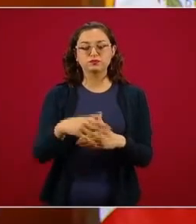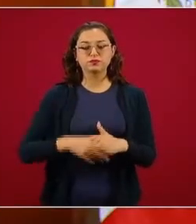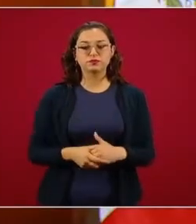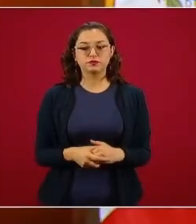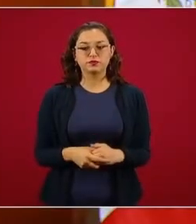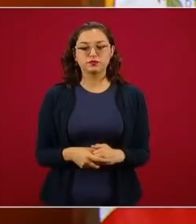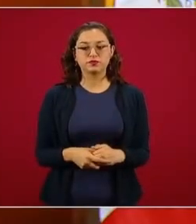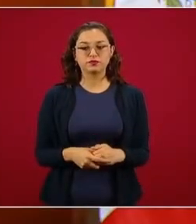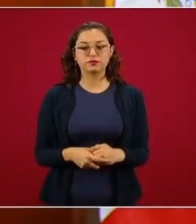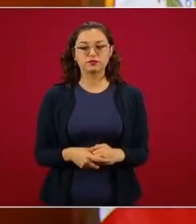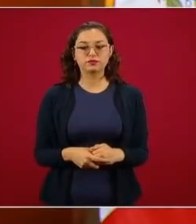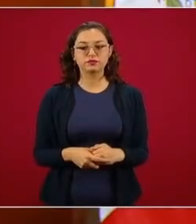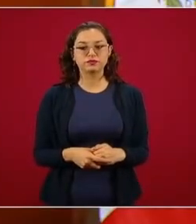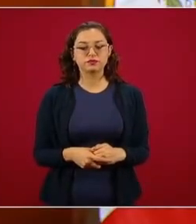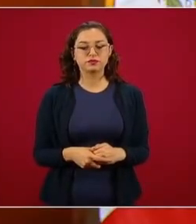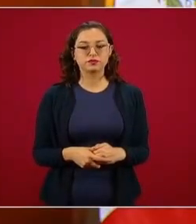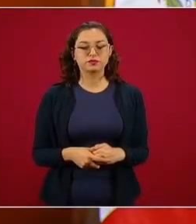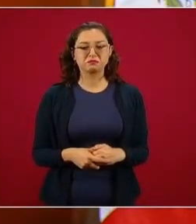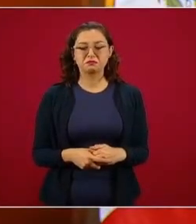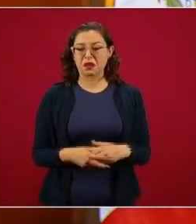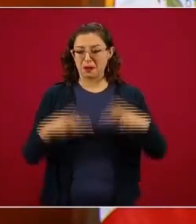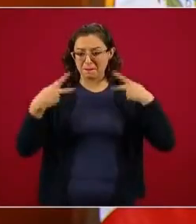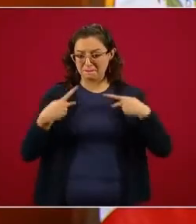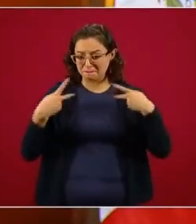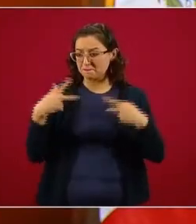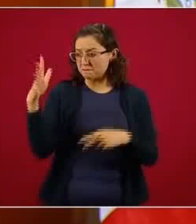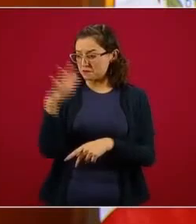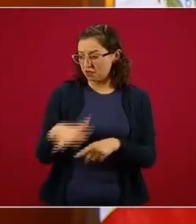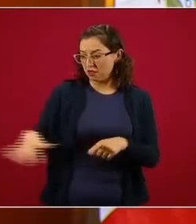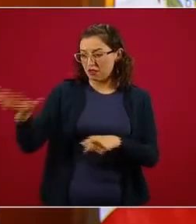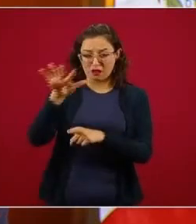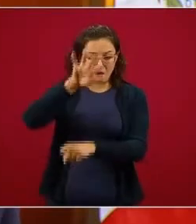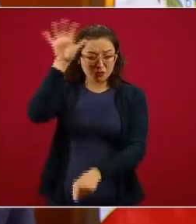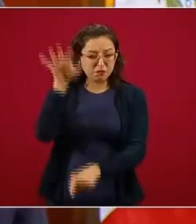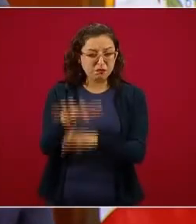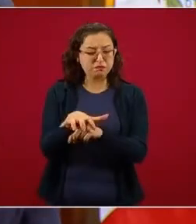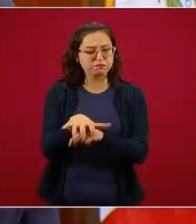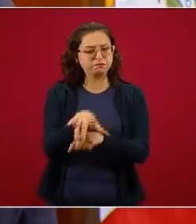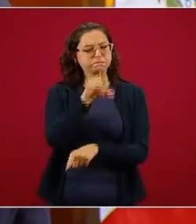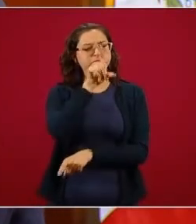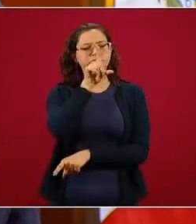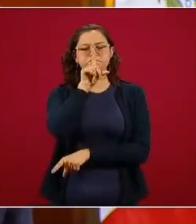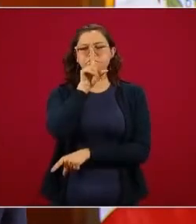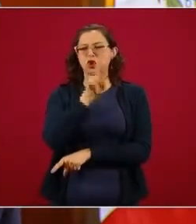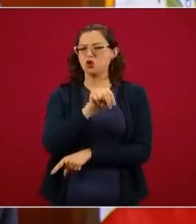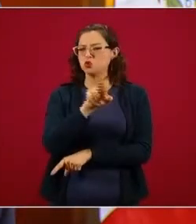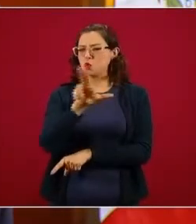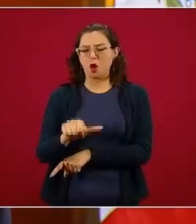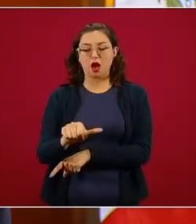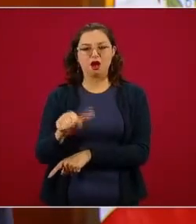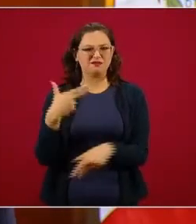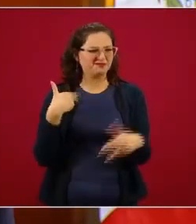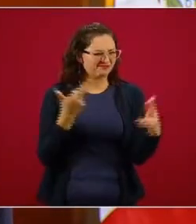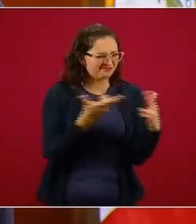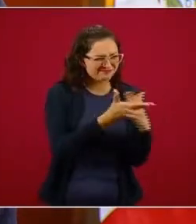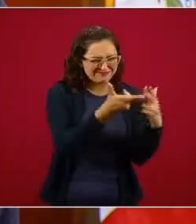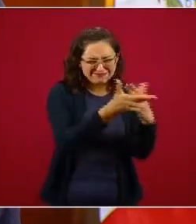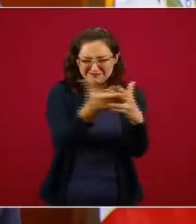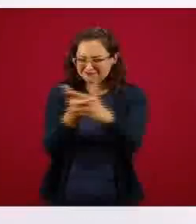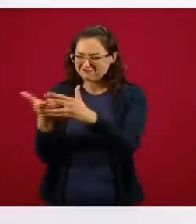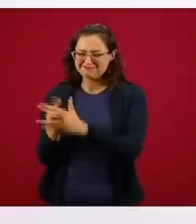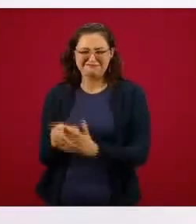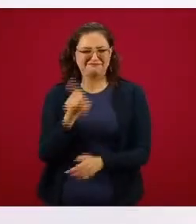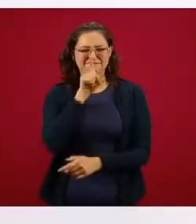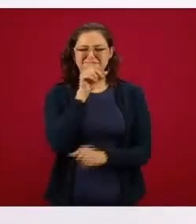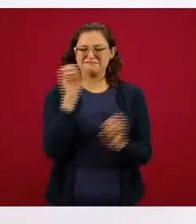Nunca se ha reprimido al pueblo, ni hemos permitido masacres.